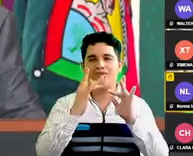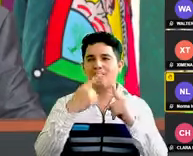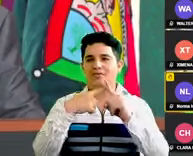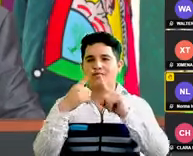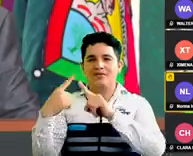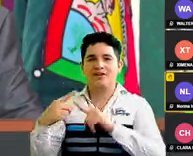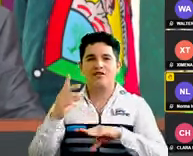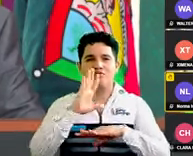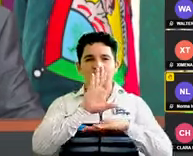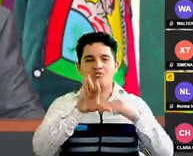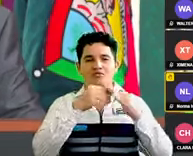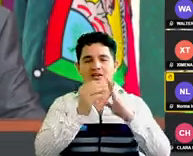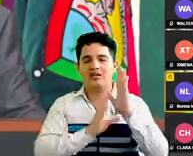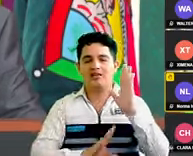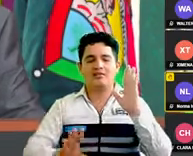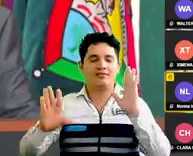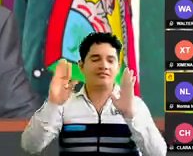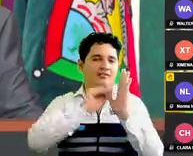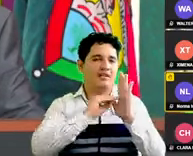regiones del país.